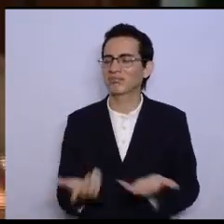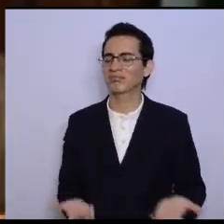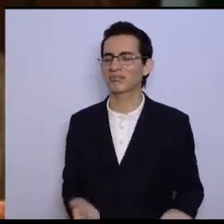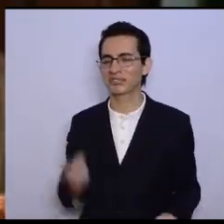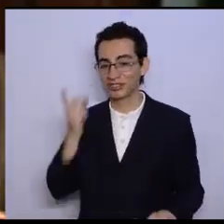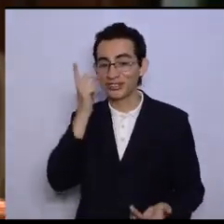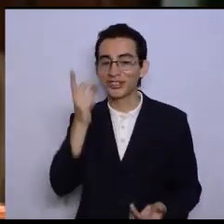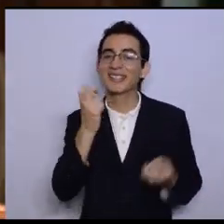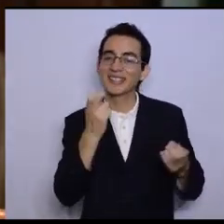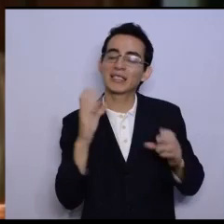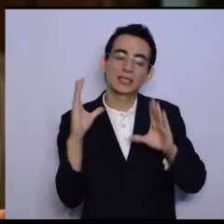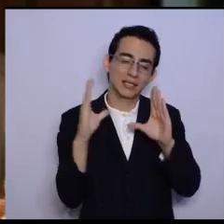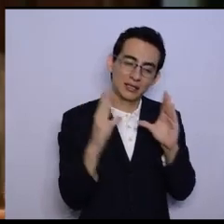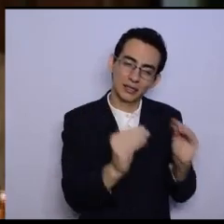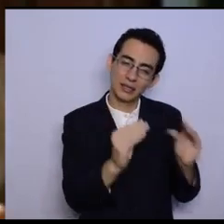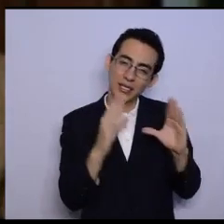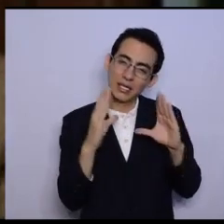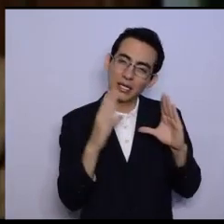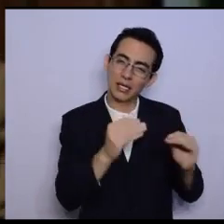una lección.